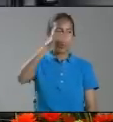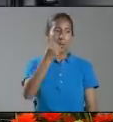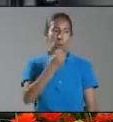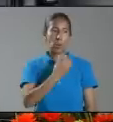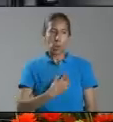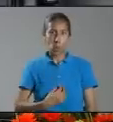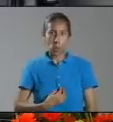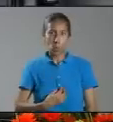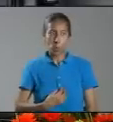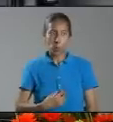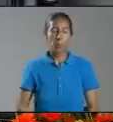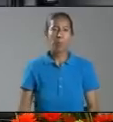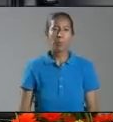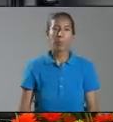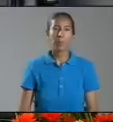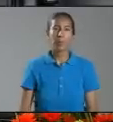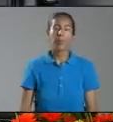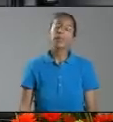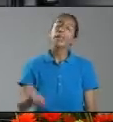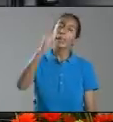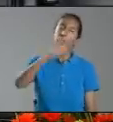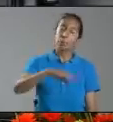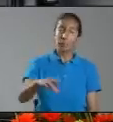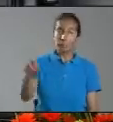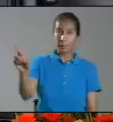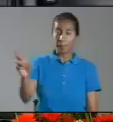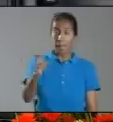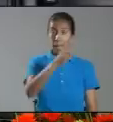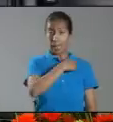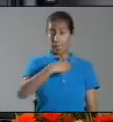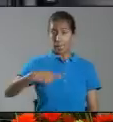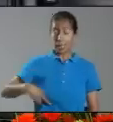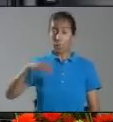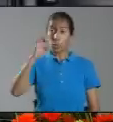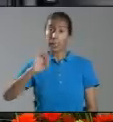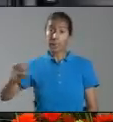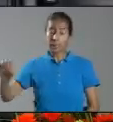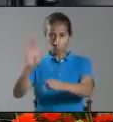Después de Job tiene que venir el reino eterno, Salmos.